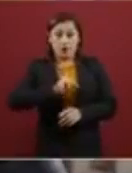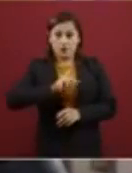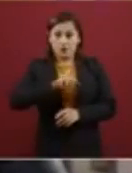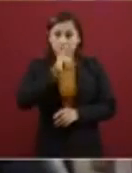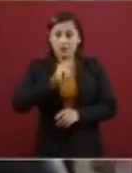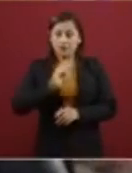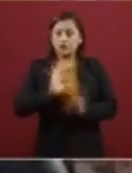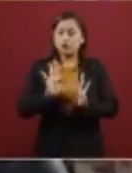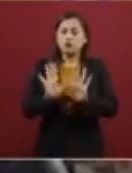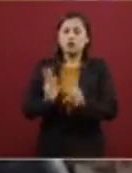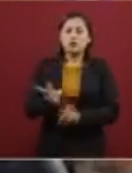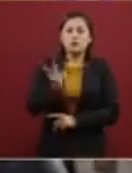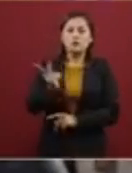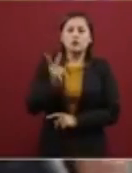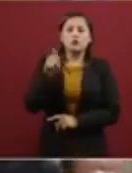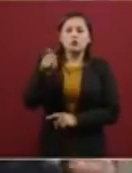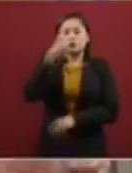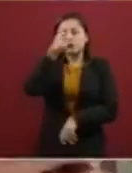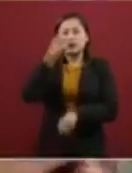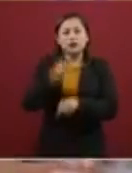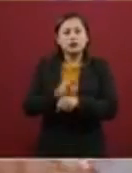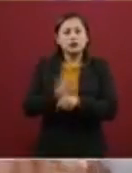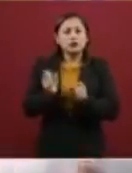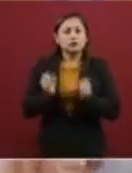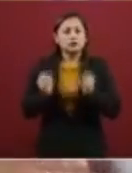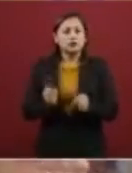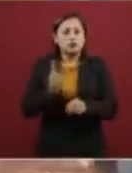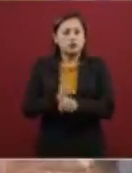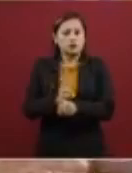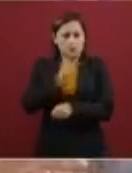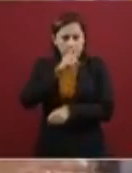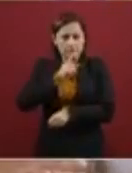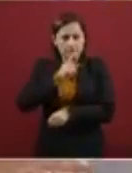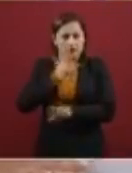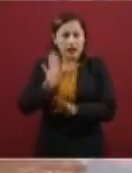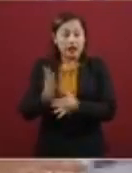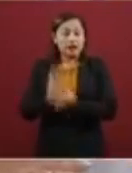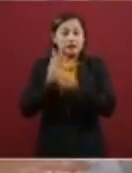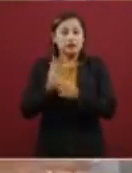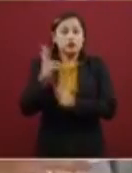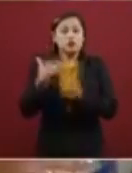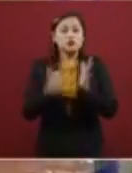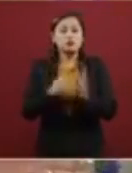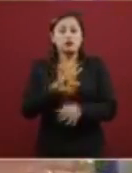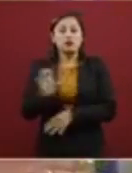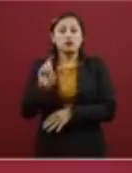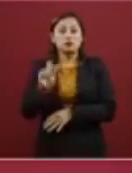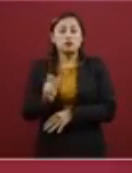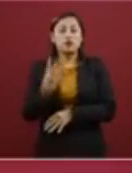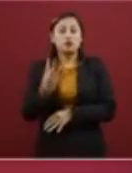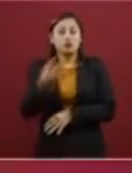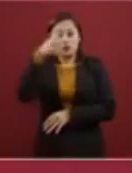si las cifras de su Secretaría de Seguridad no son ciertas. Dicen que murieron 8.524 mexicanos en los primeros